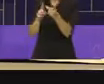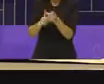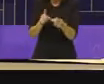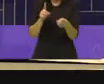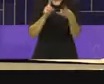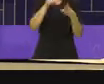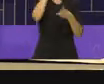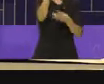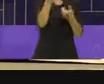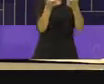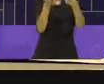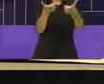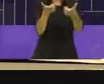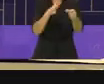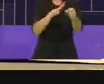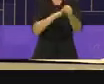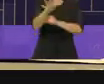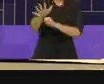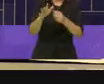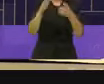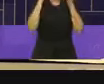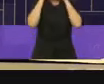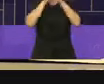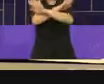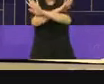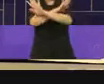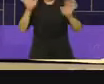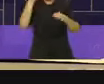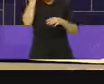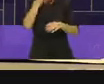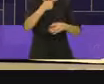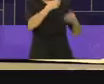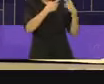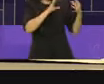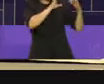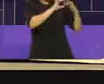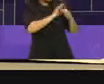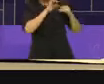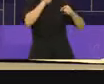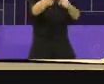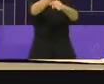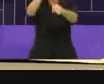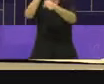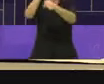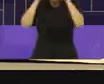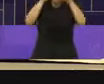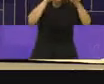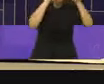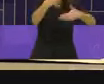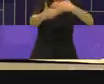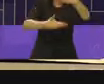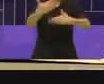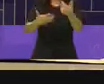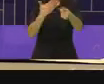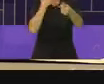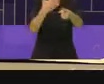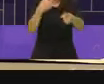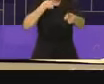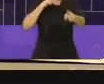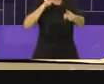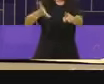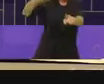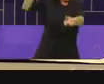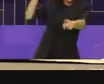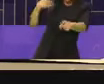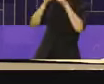condición económica vas a tener los mejores servicios públicos porque yo ya lo hice y te lo garantizo